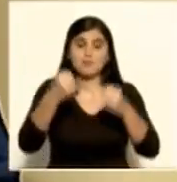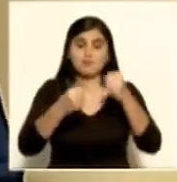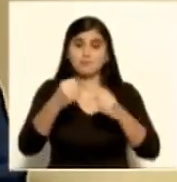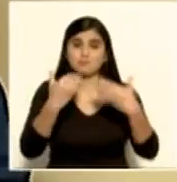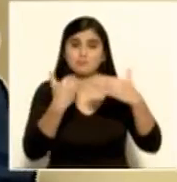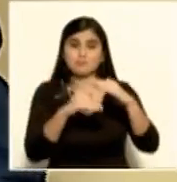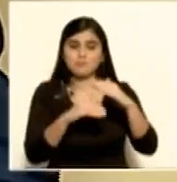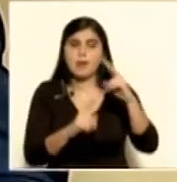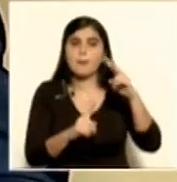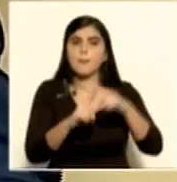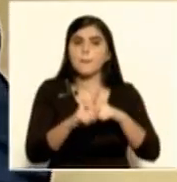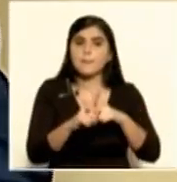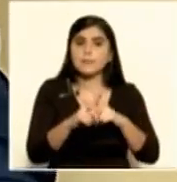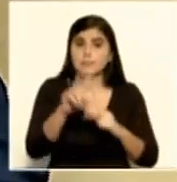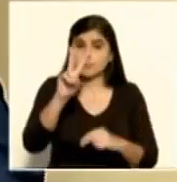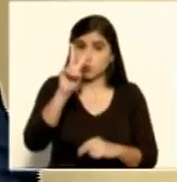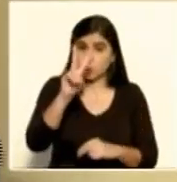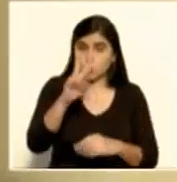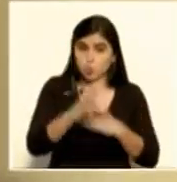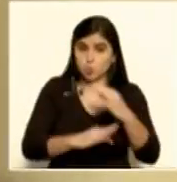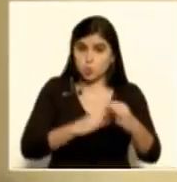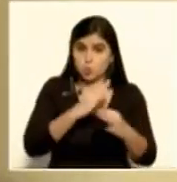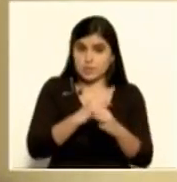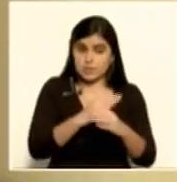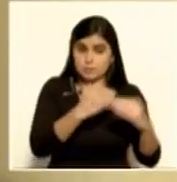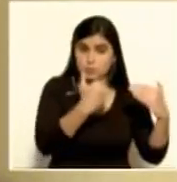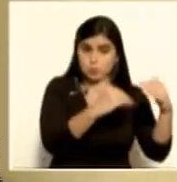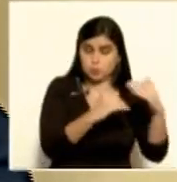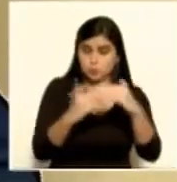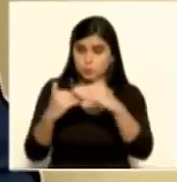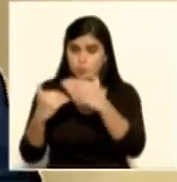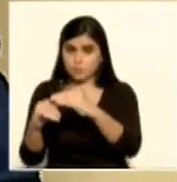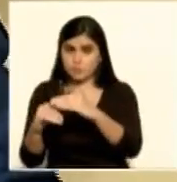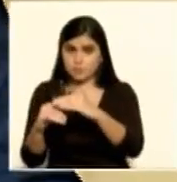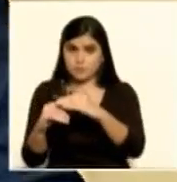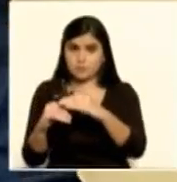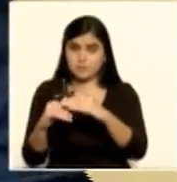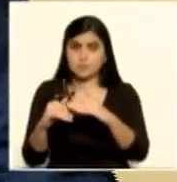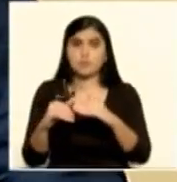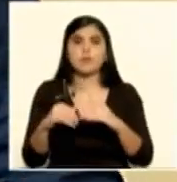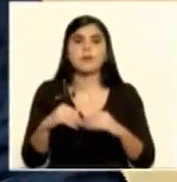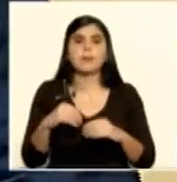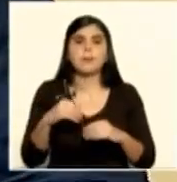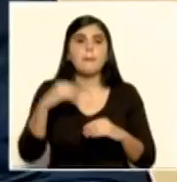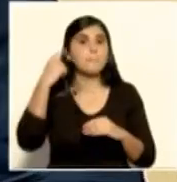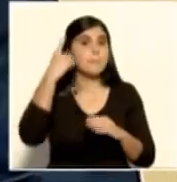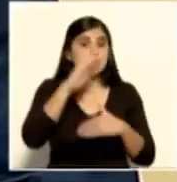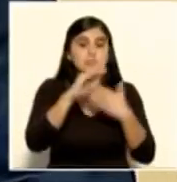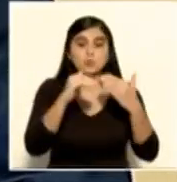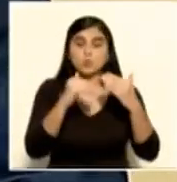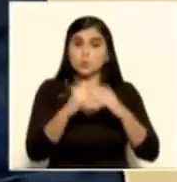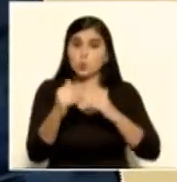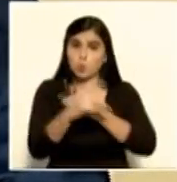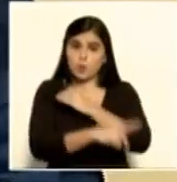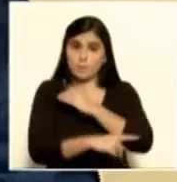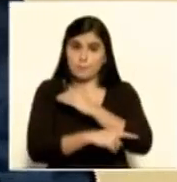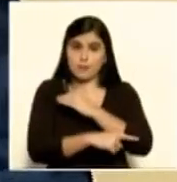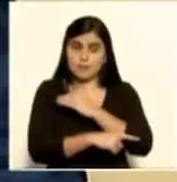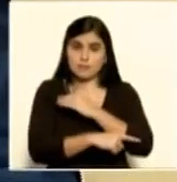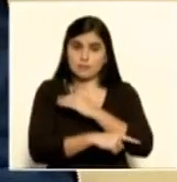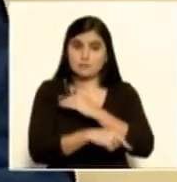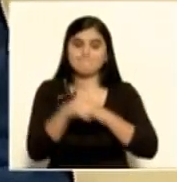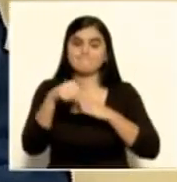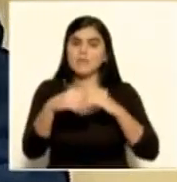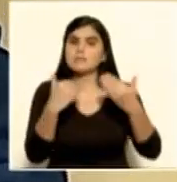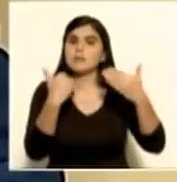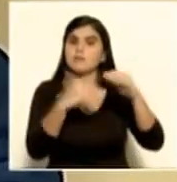estaremos aplicando dos tipos de restricciones vehiculares para todo el país. Esta restricción